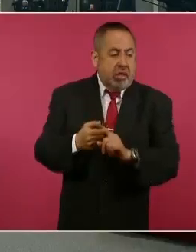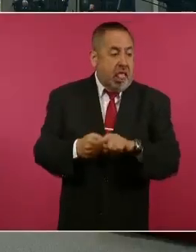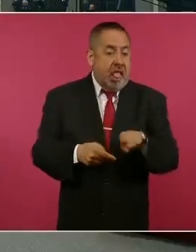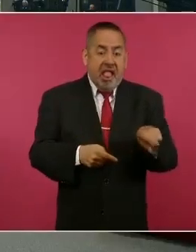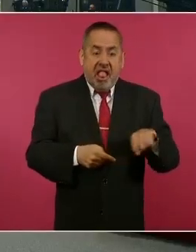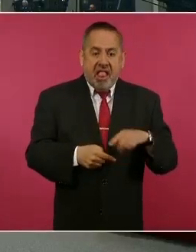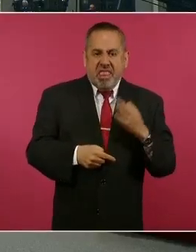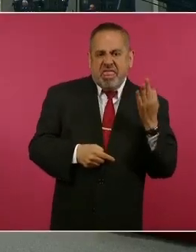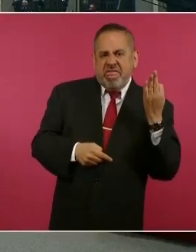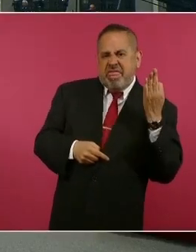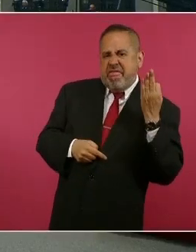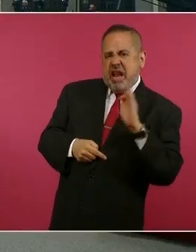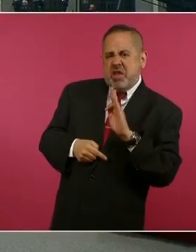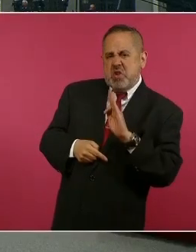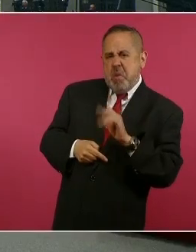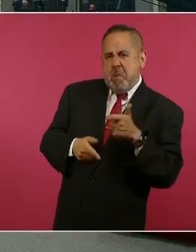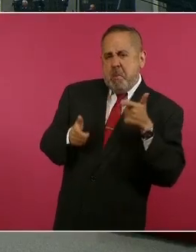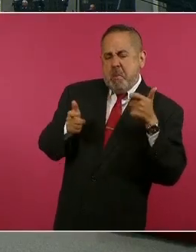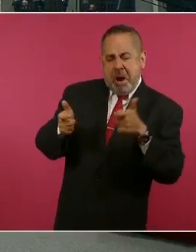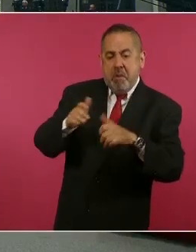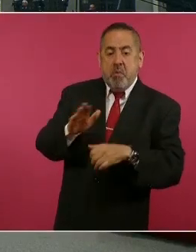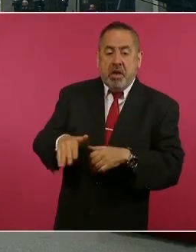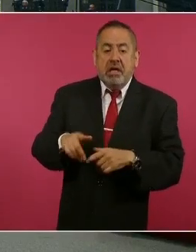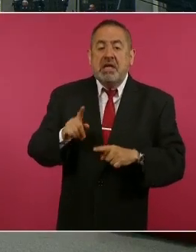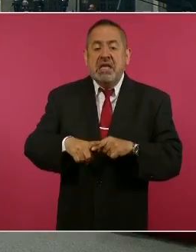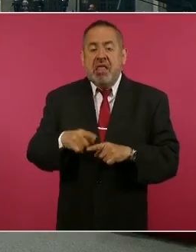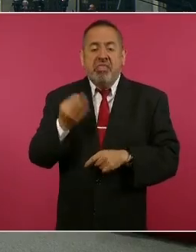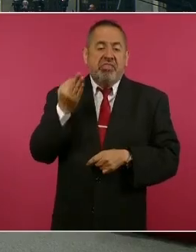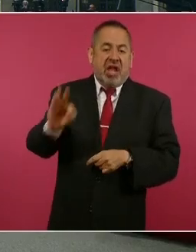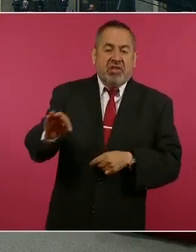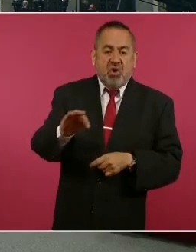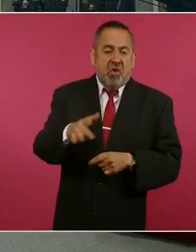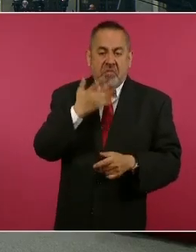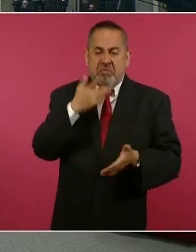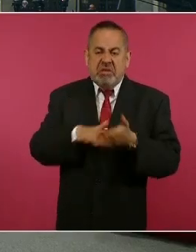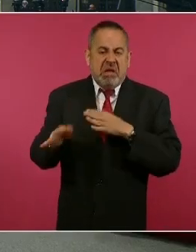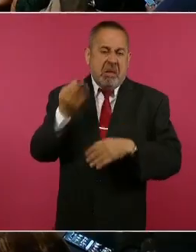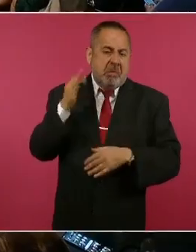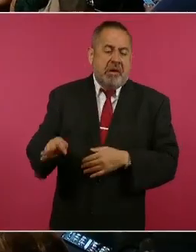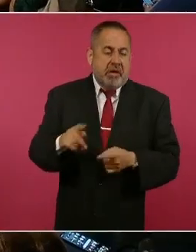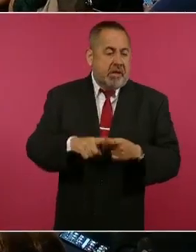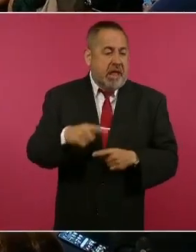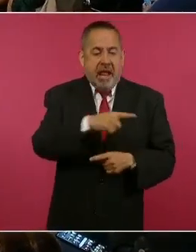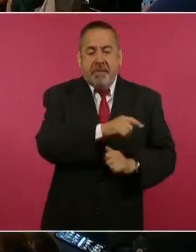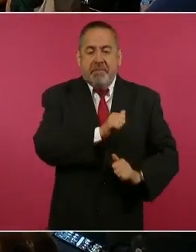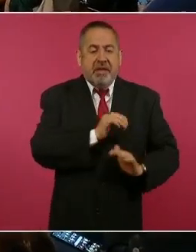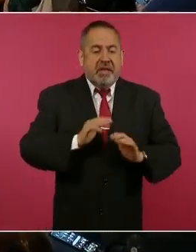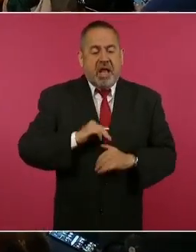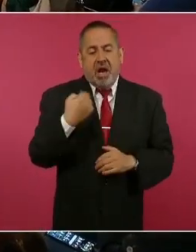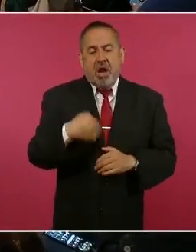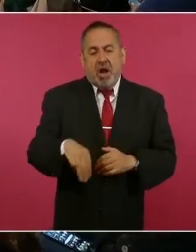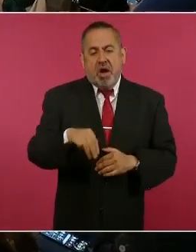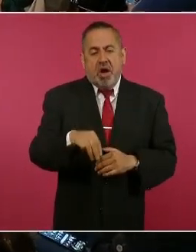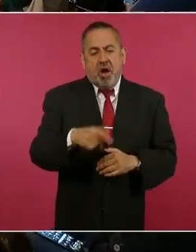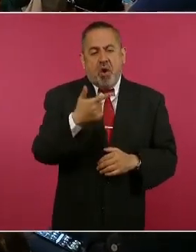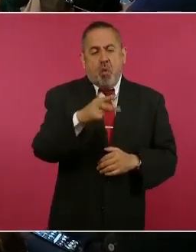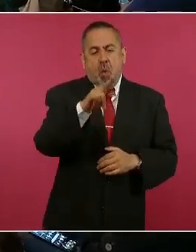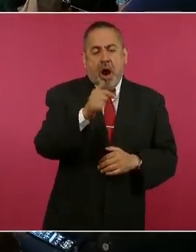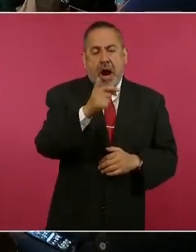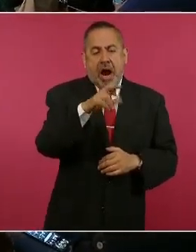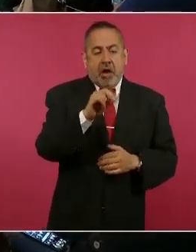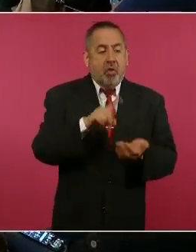traicionado por un militar, por Guajardo, en la hacienda